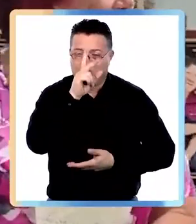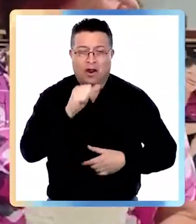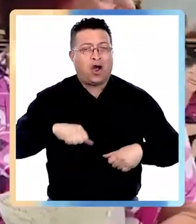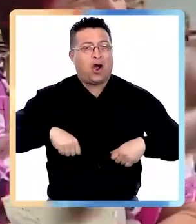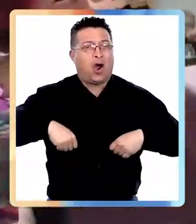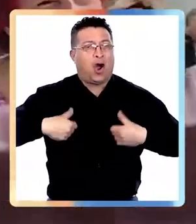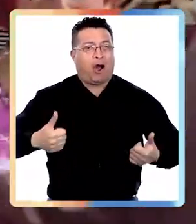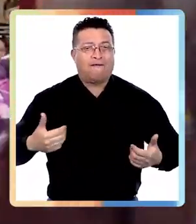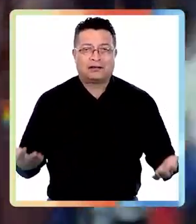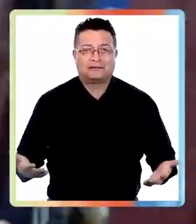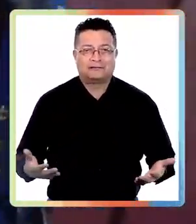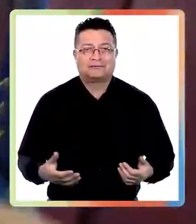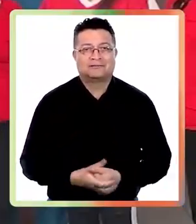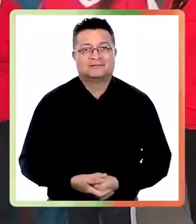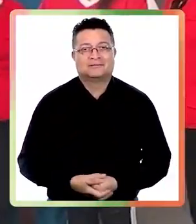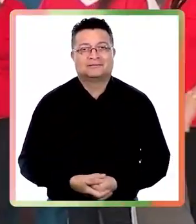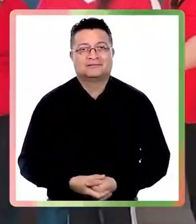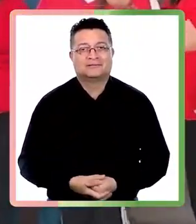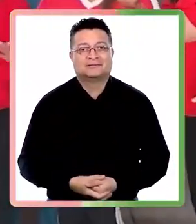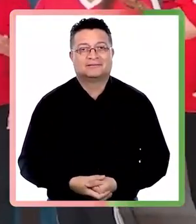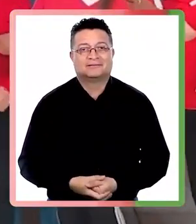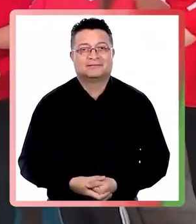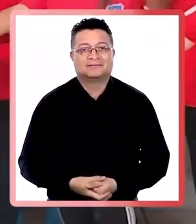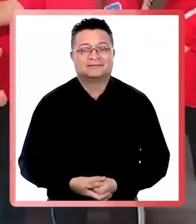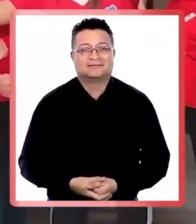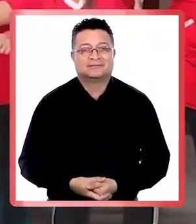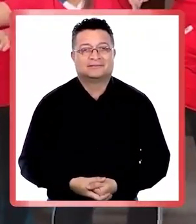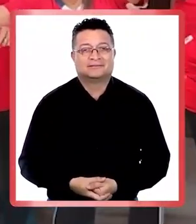sano, joven y siempre vigente.